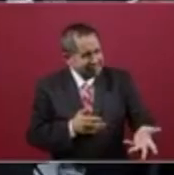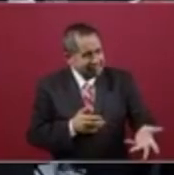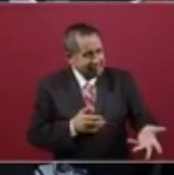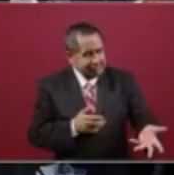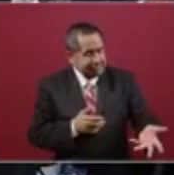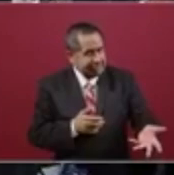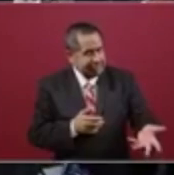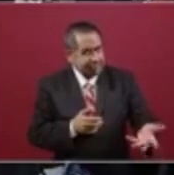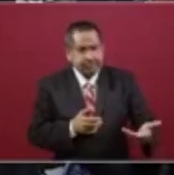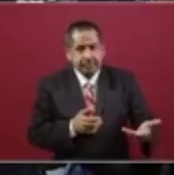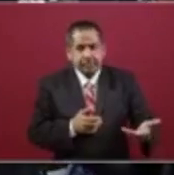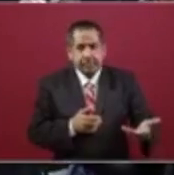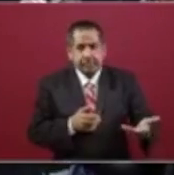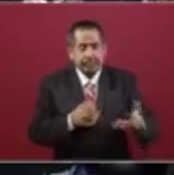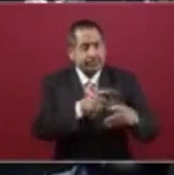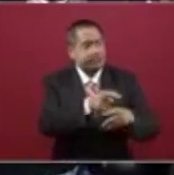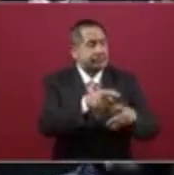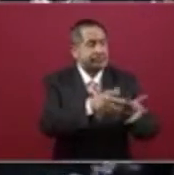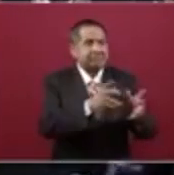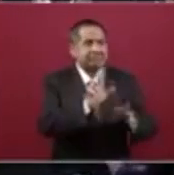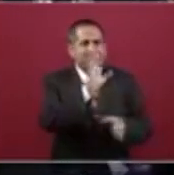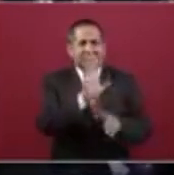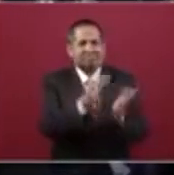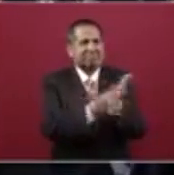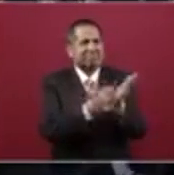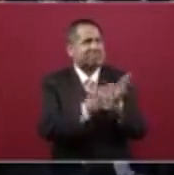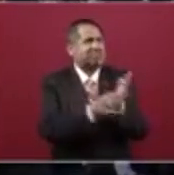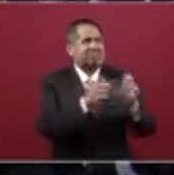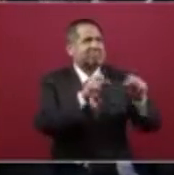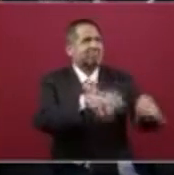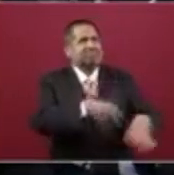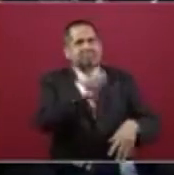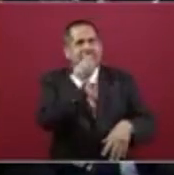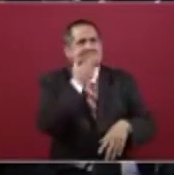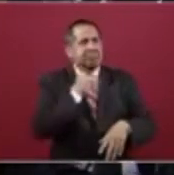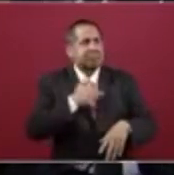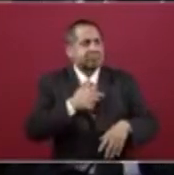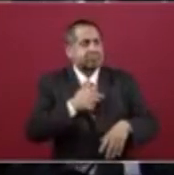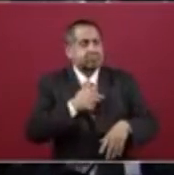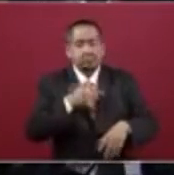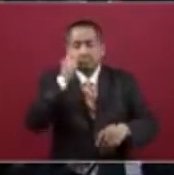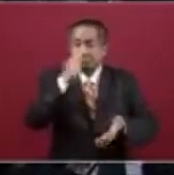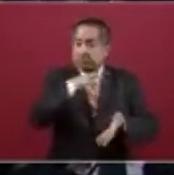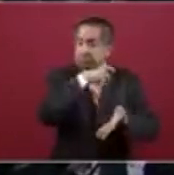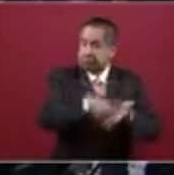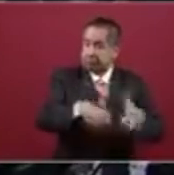de estar convertida en fierros viejos, la compran